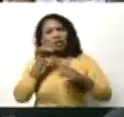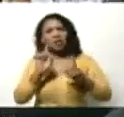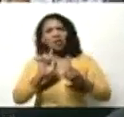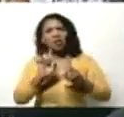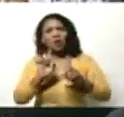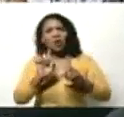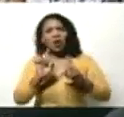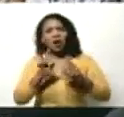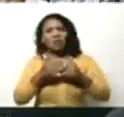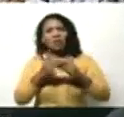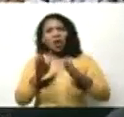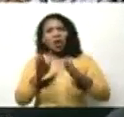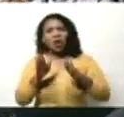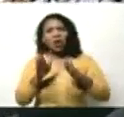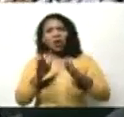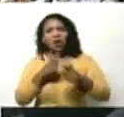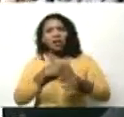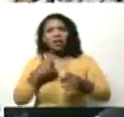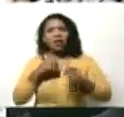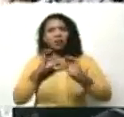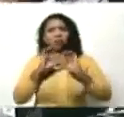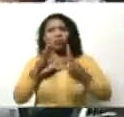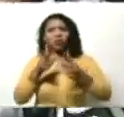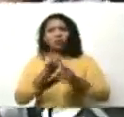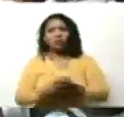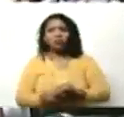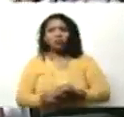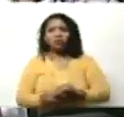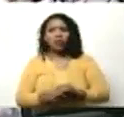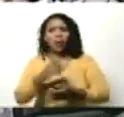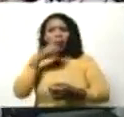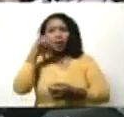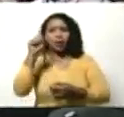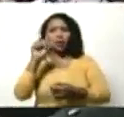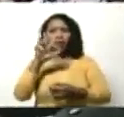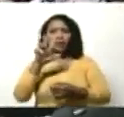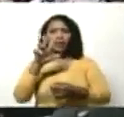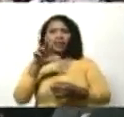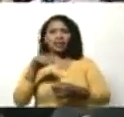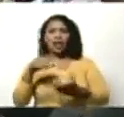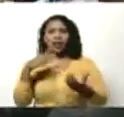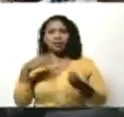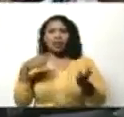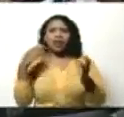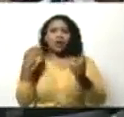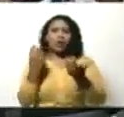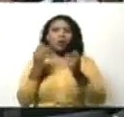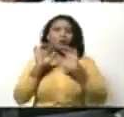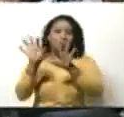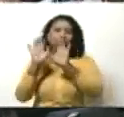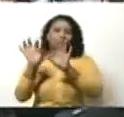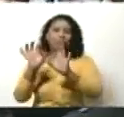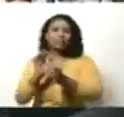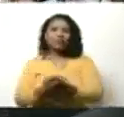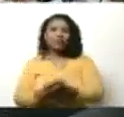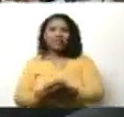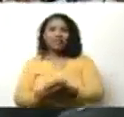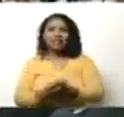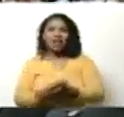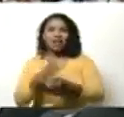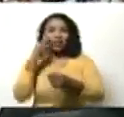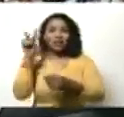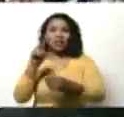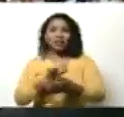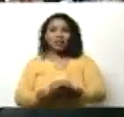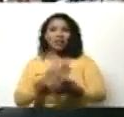estaría habilitado. Te le quiero contar una infidencia. Ayer Maduro me echó como tres vainazos, que no podía hablar como senador, que tenía que hablar como embajador. ¿El diálogo en